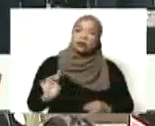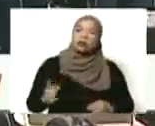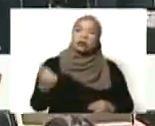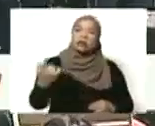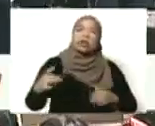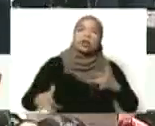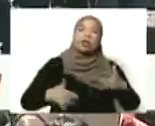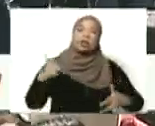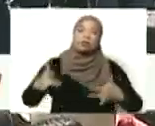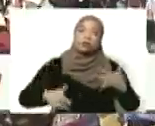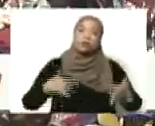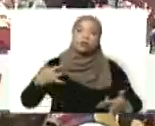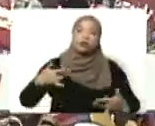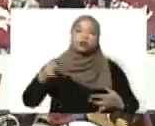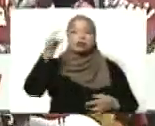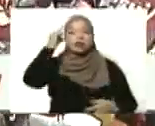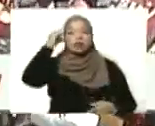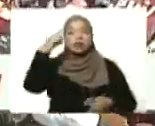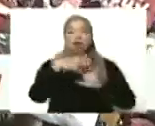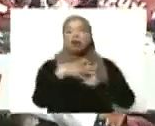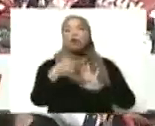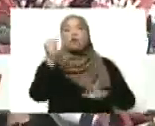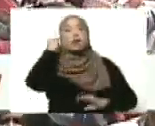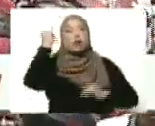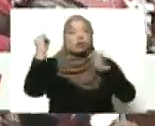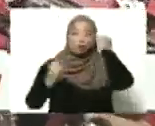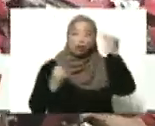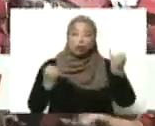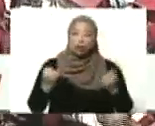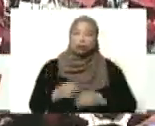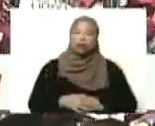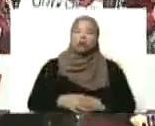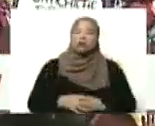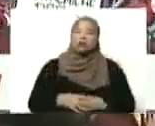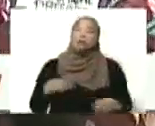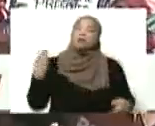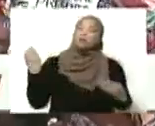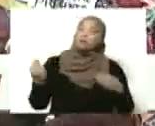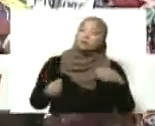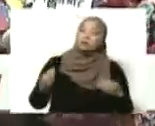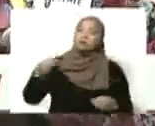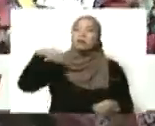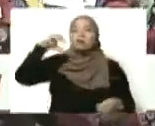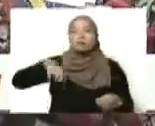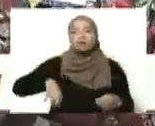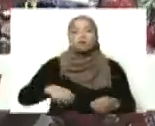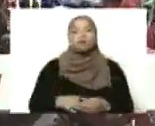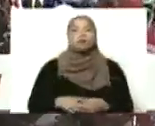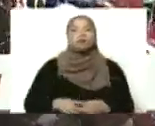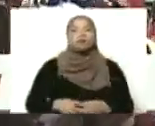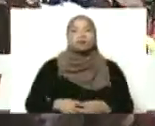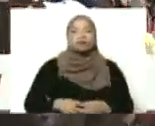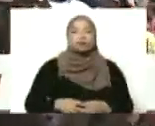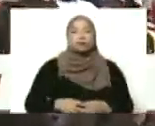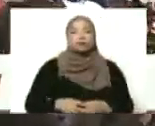actos, copio esta idea, en uno de los primeros actos que hicimos fue en el estado Miranda.